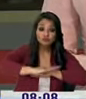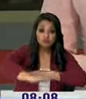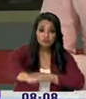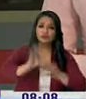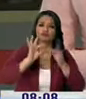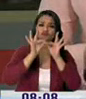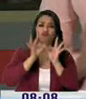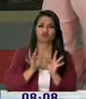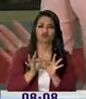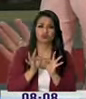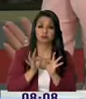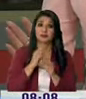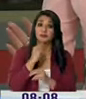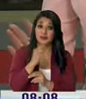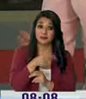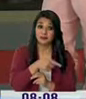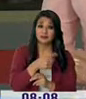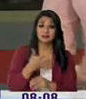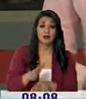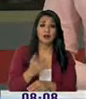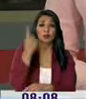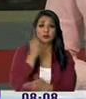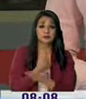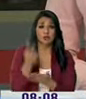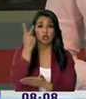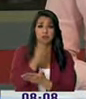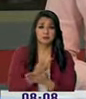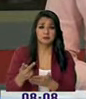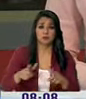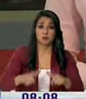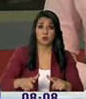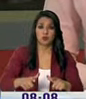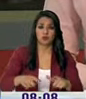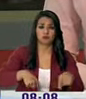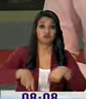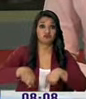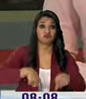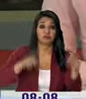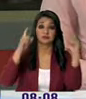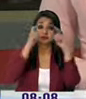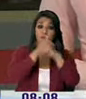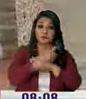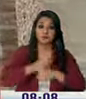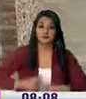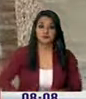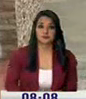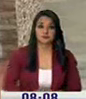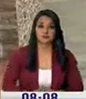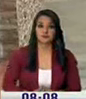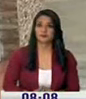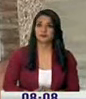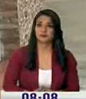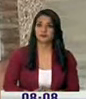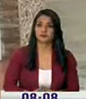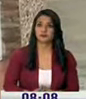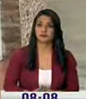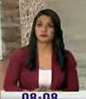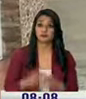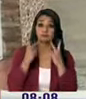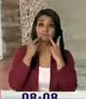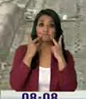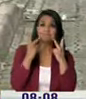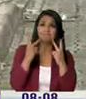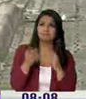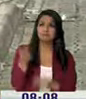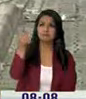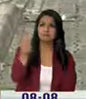Los vecinos dicen que hace varias semanas se está formando un profundo hueco que dificulta la circulación. Desde lejos solo se divisa